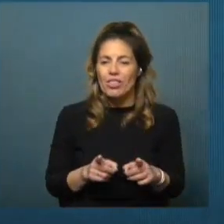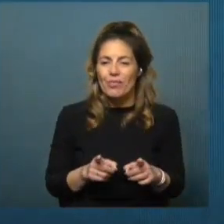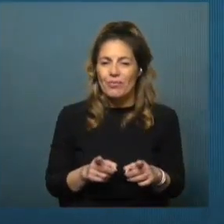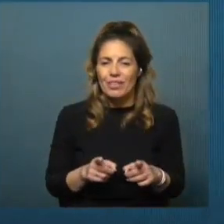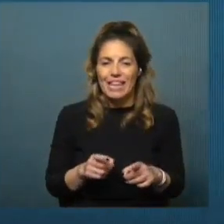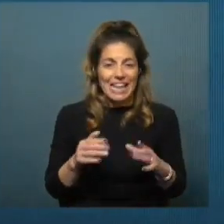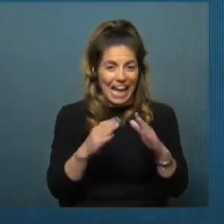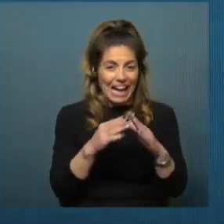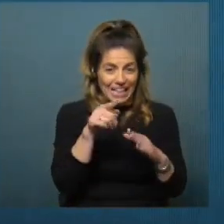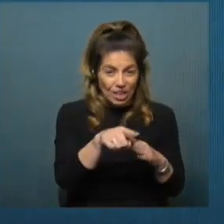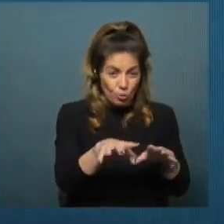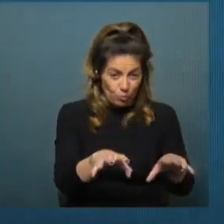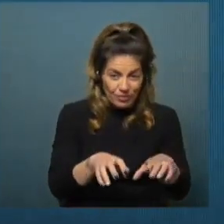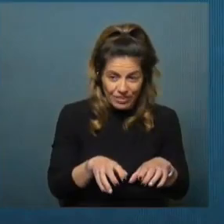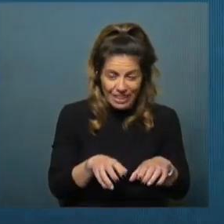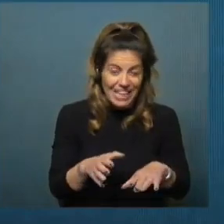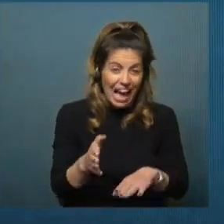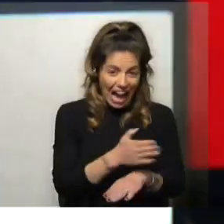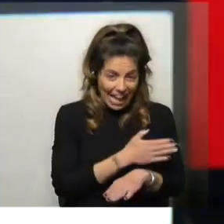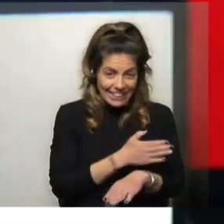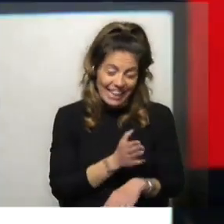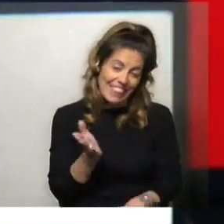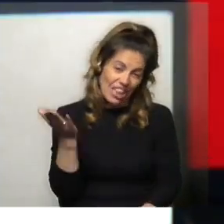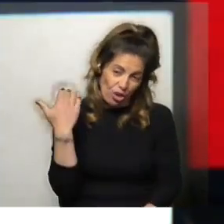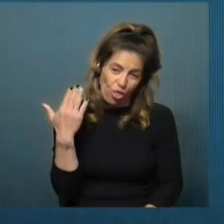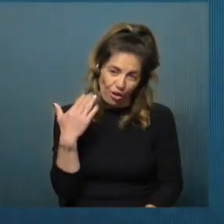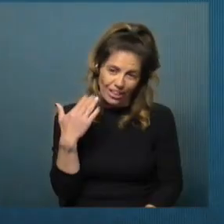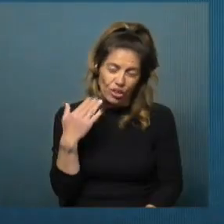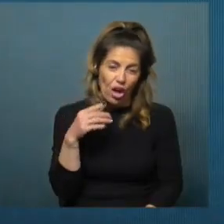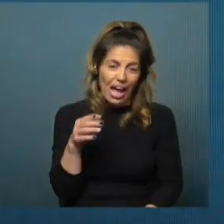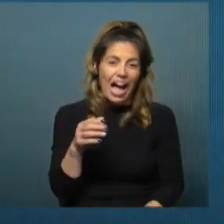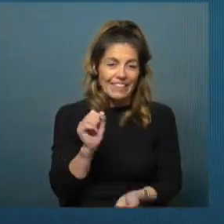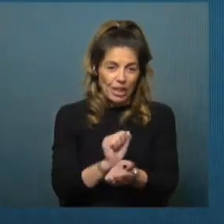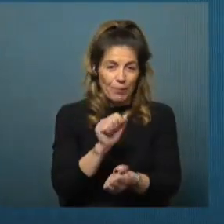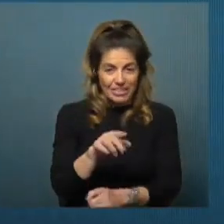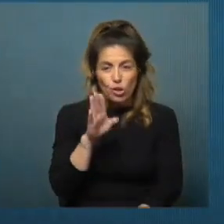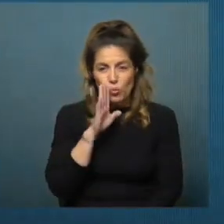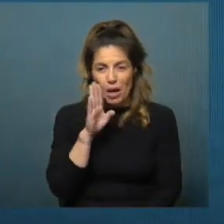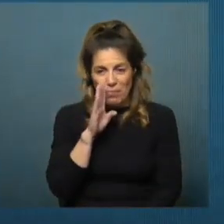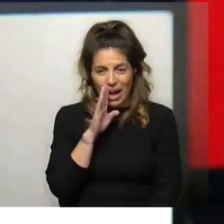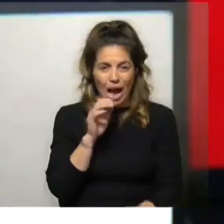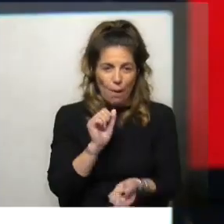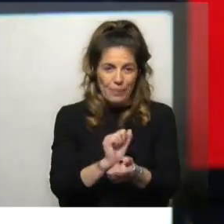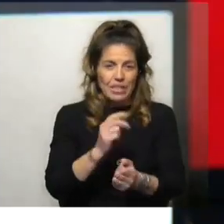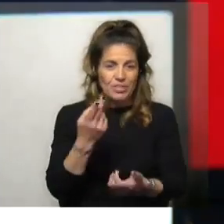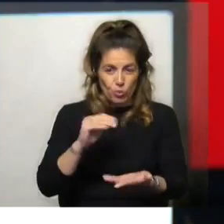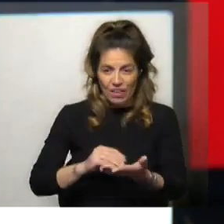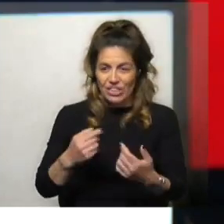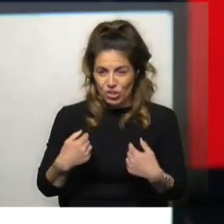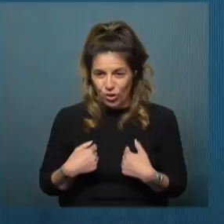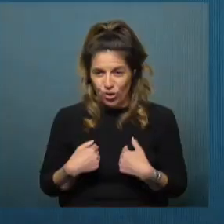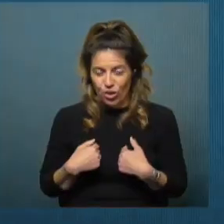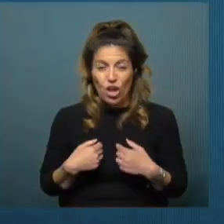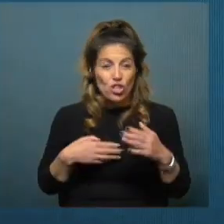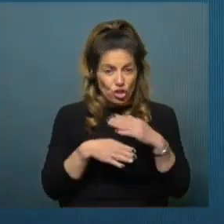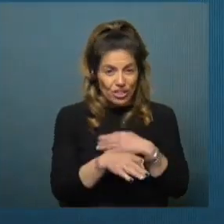a la casa donde tú vivías antes de todo esto antes de que cayera presa tu mamá antes de que cayera presa por segunda vez yo yo